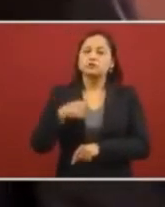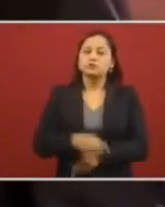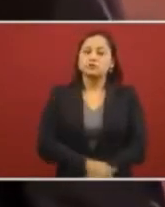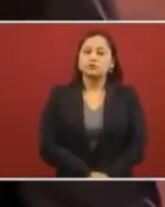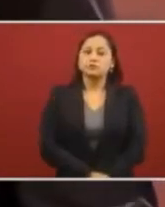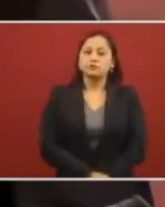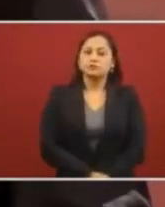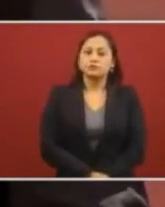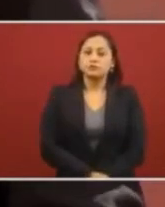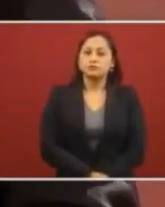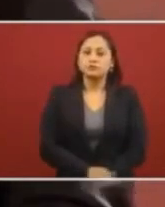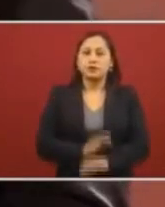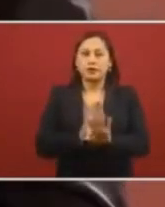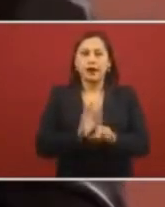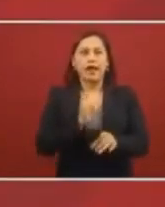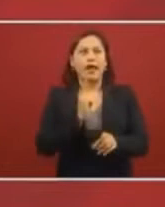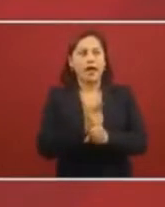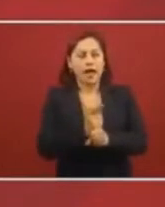hacer gestiones